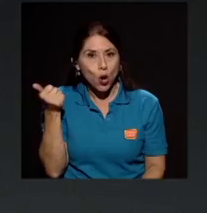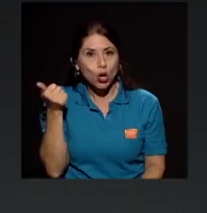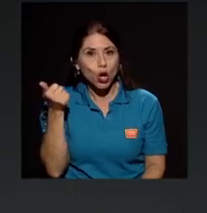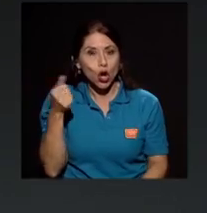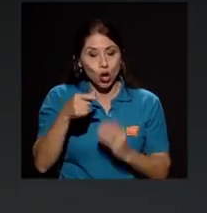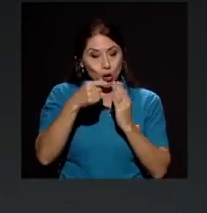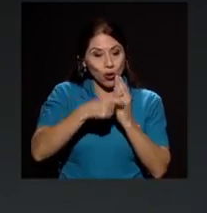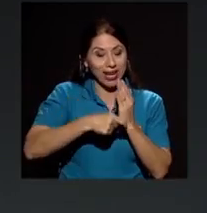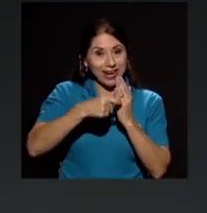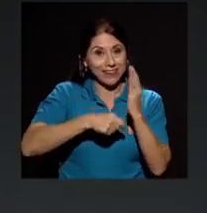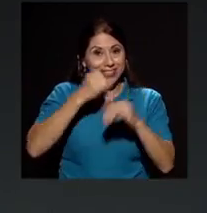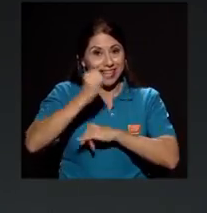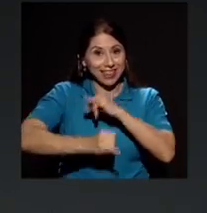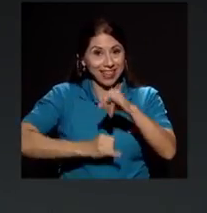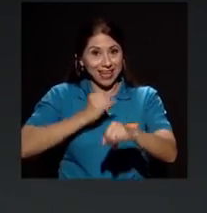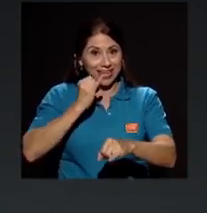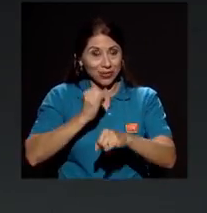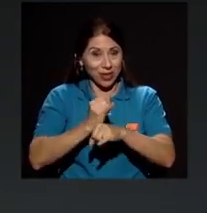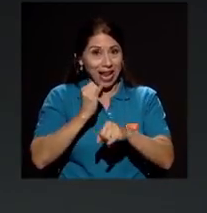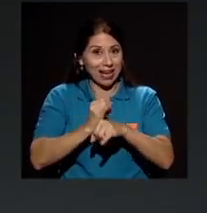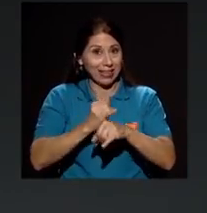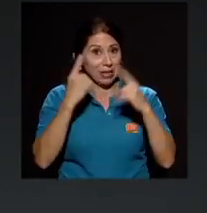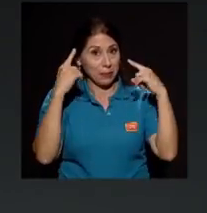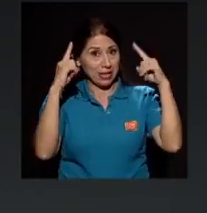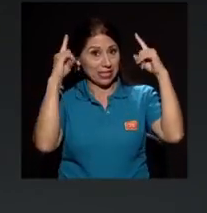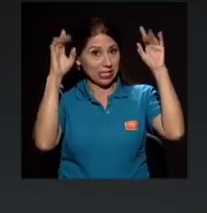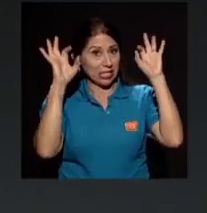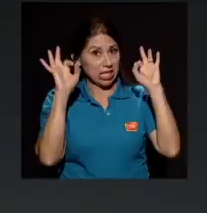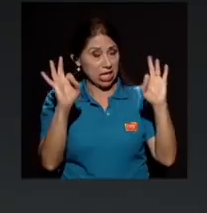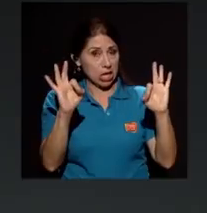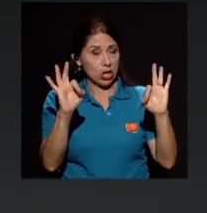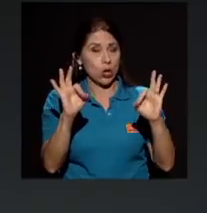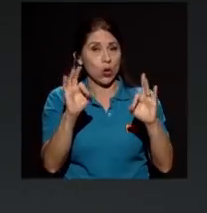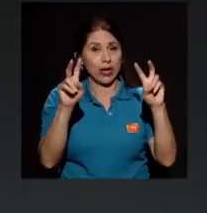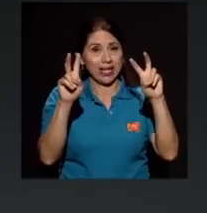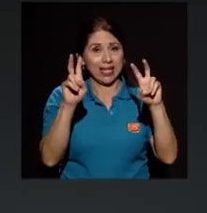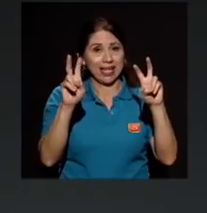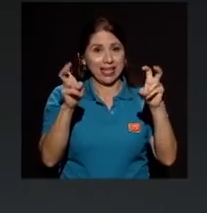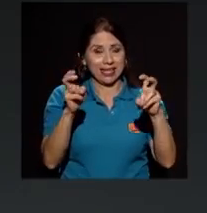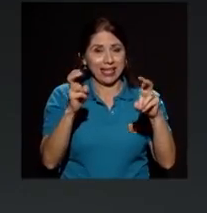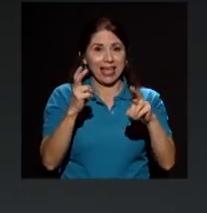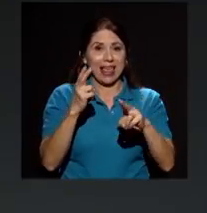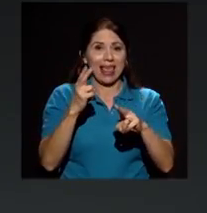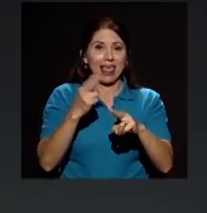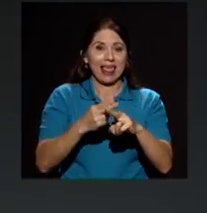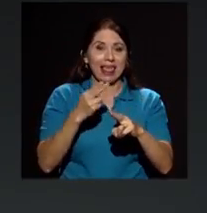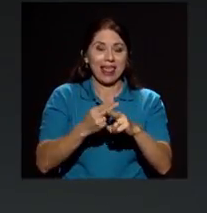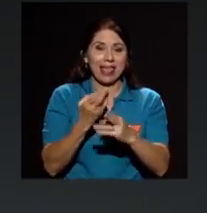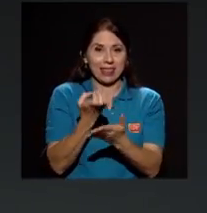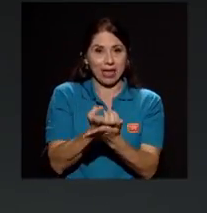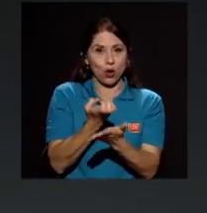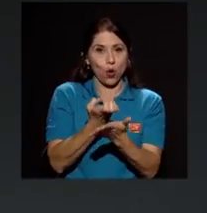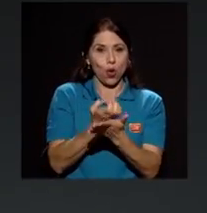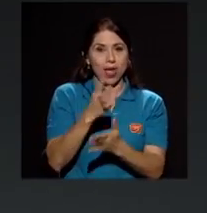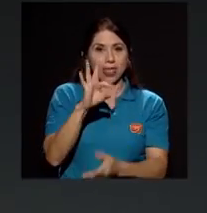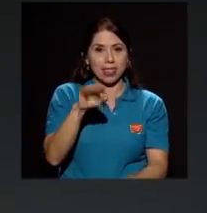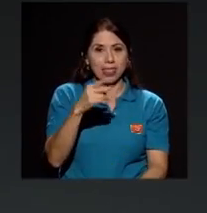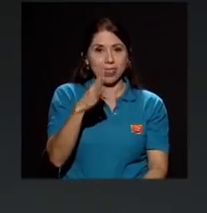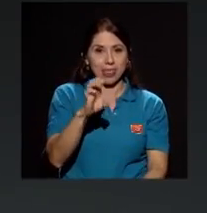revista internacional de prestigio como decor mes entendió y para eso de nuevo